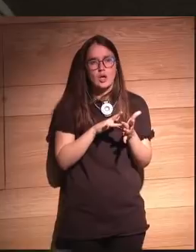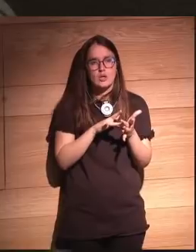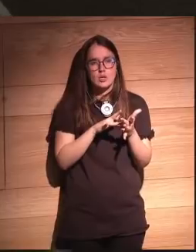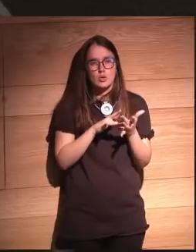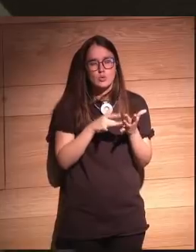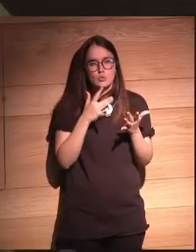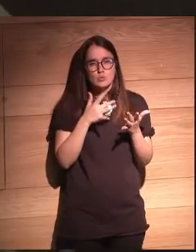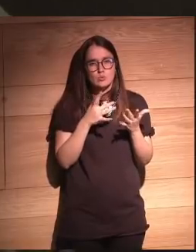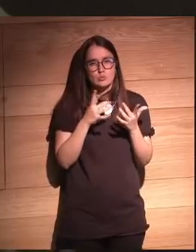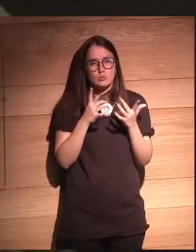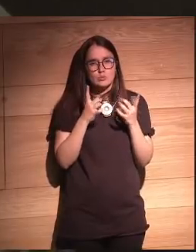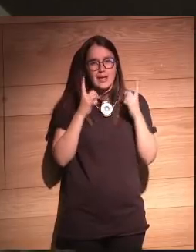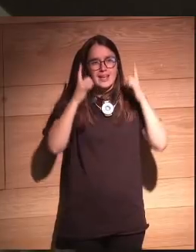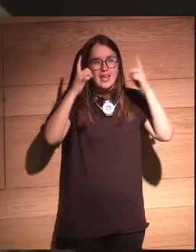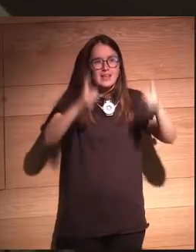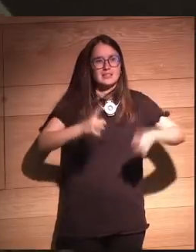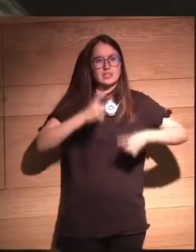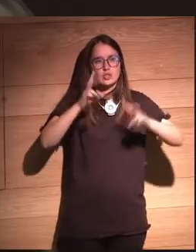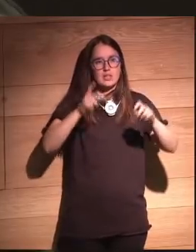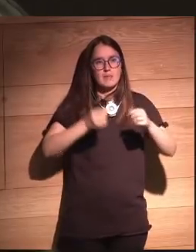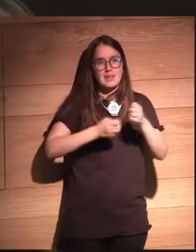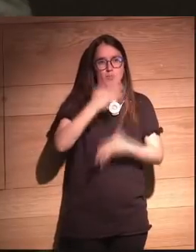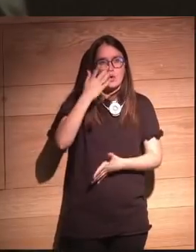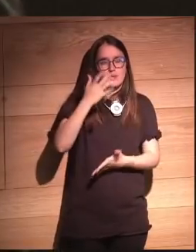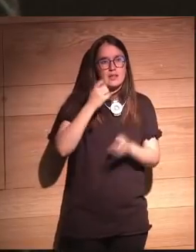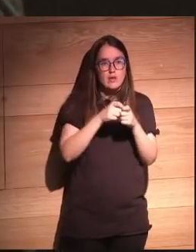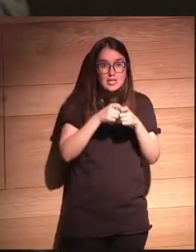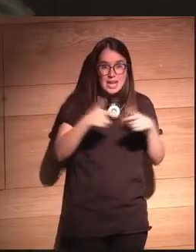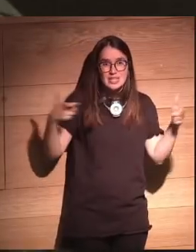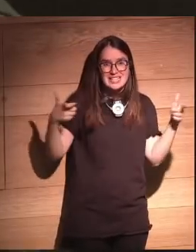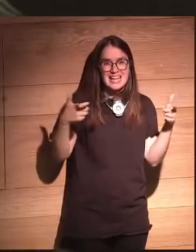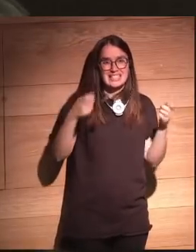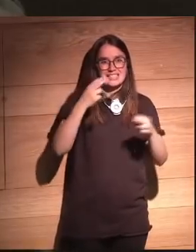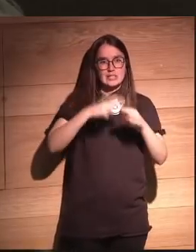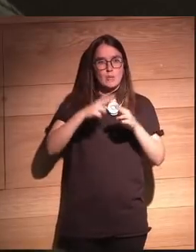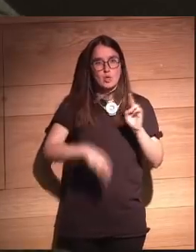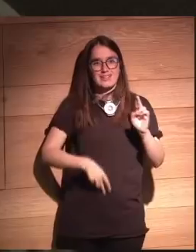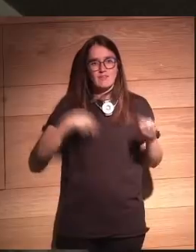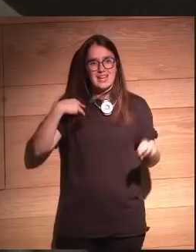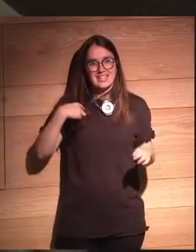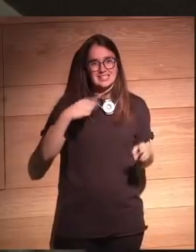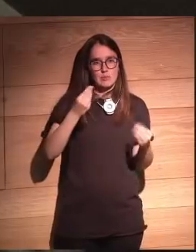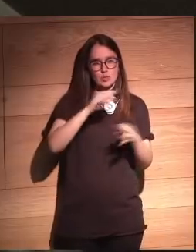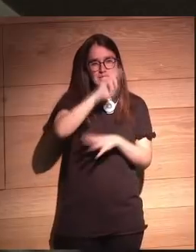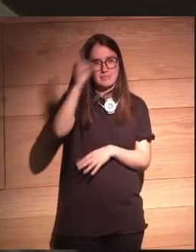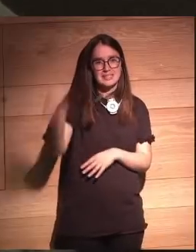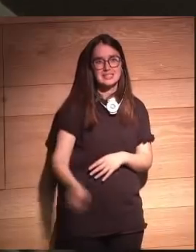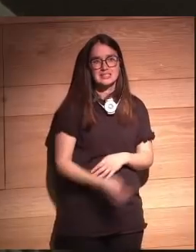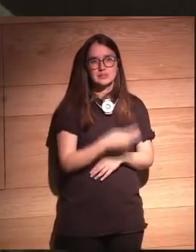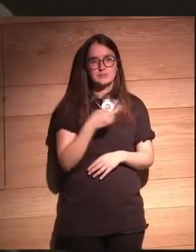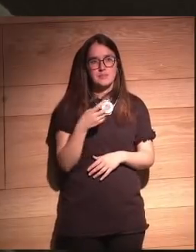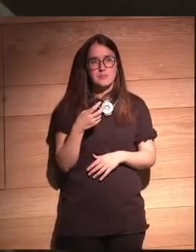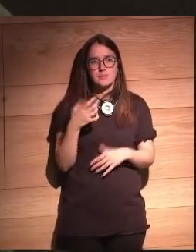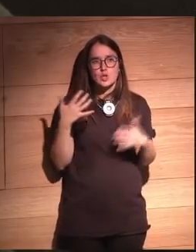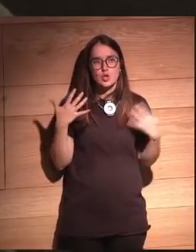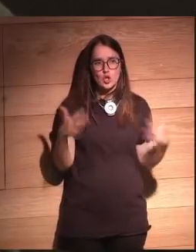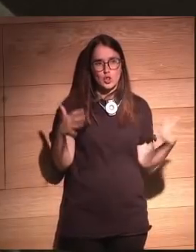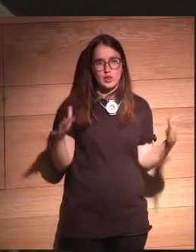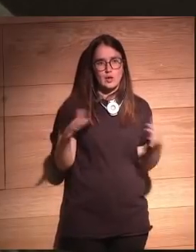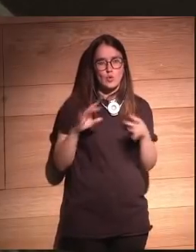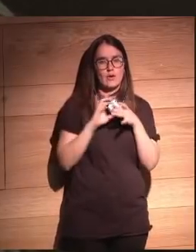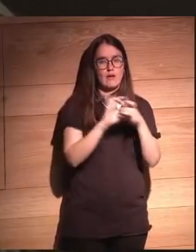especialmente intenso en su carácter inmobiliario, desde los ensanches, la política franquista, muchísimas cosas? ¿Dónde puede salir